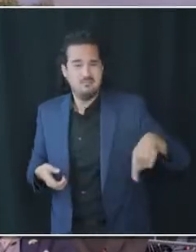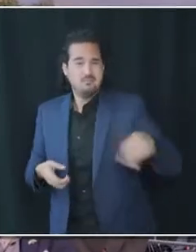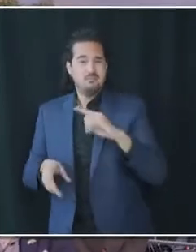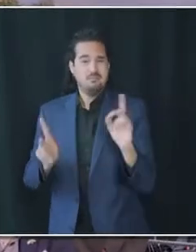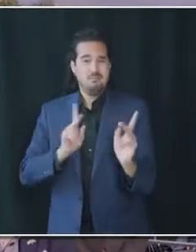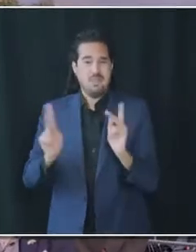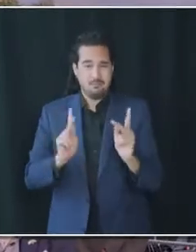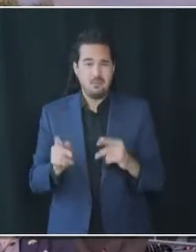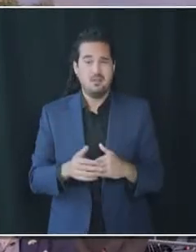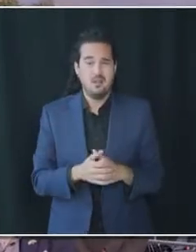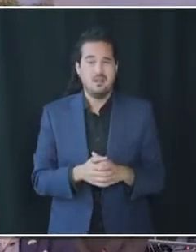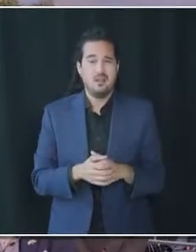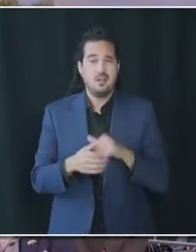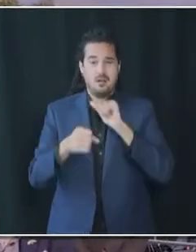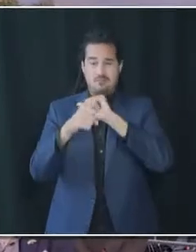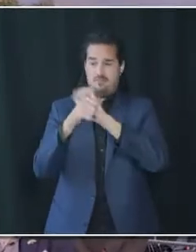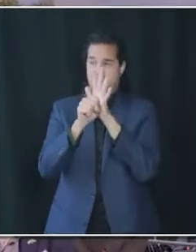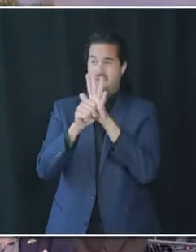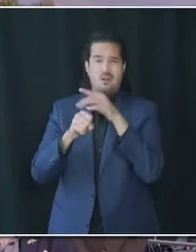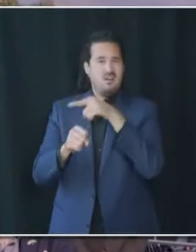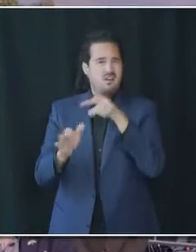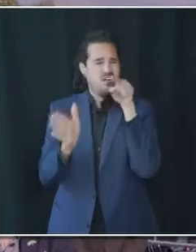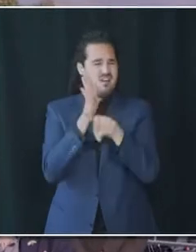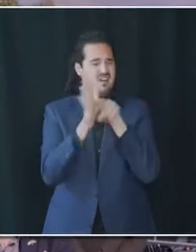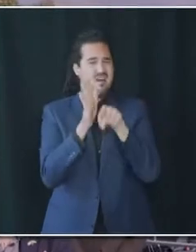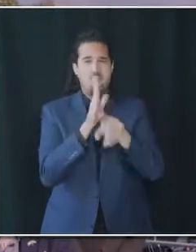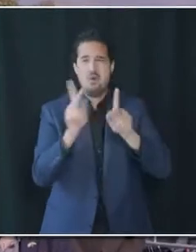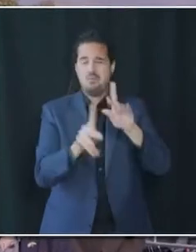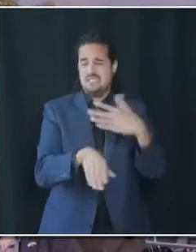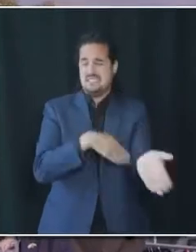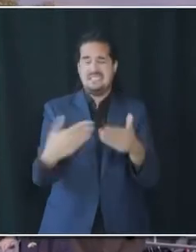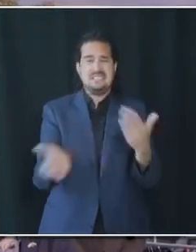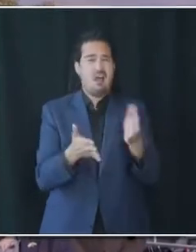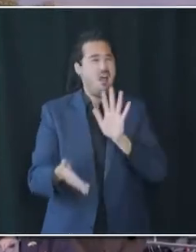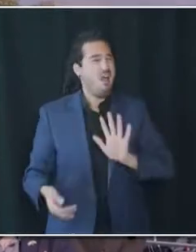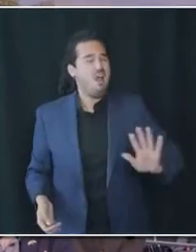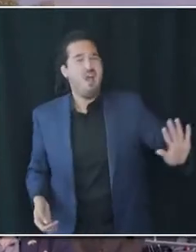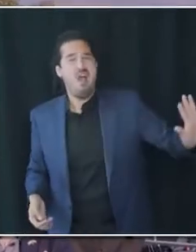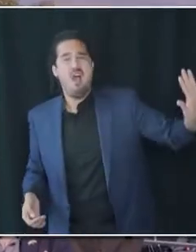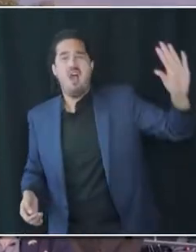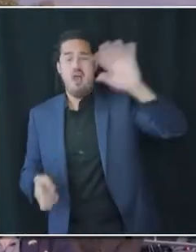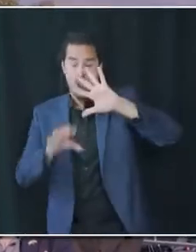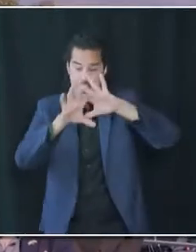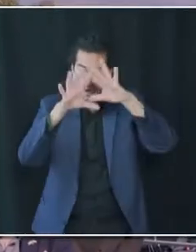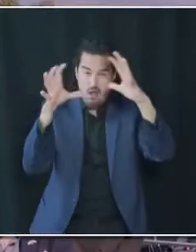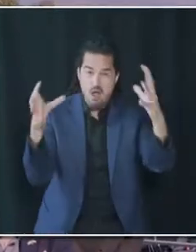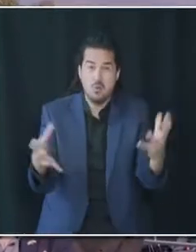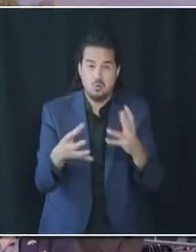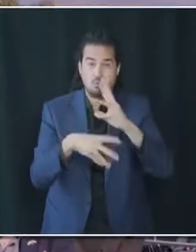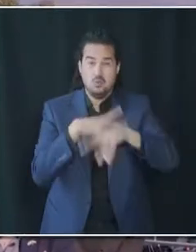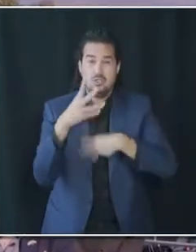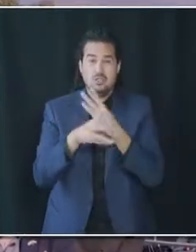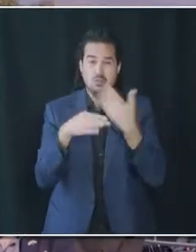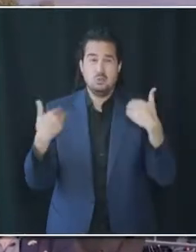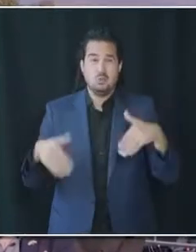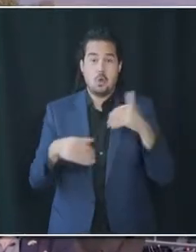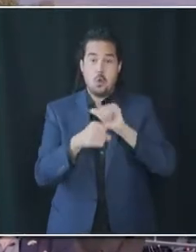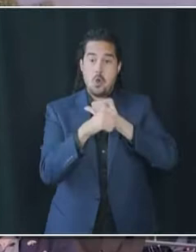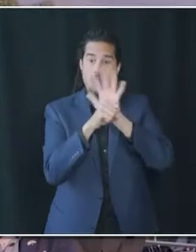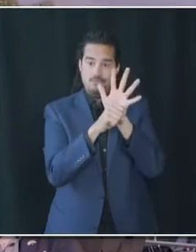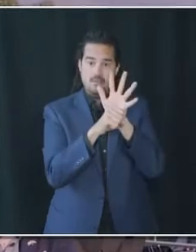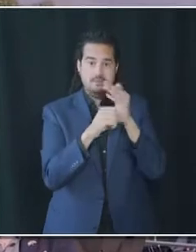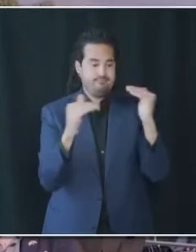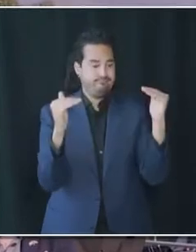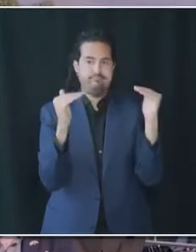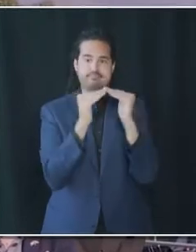por todo el país por todo el mundo un virus que va a ser casi el equivalente la influencia española